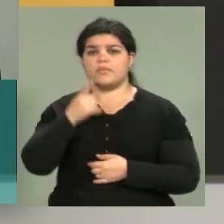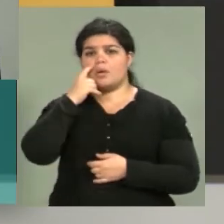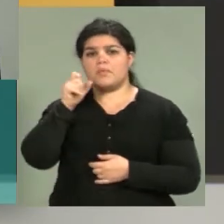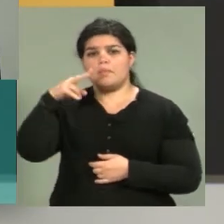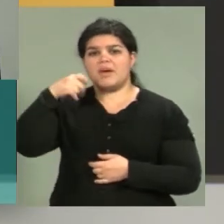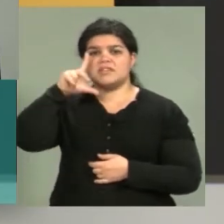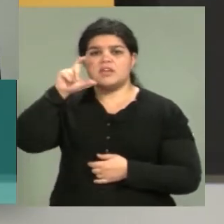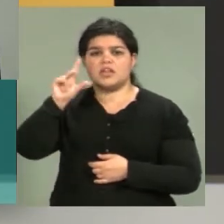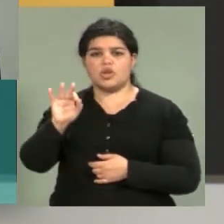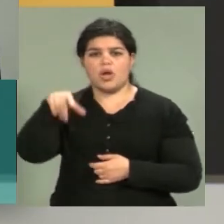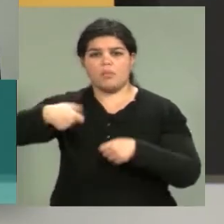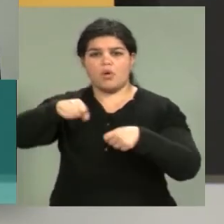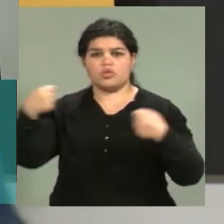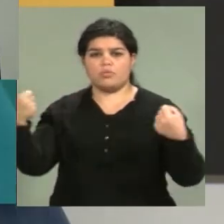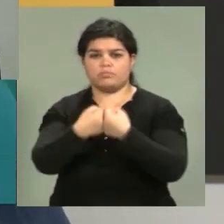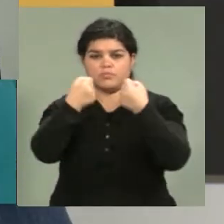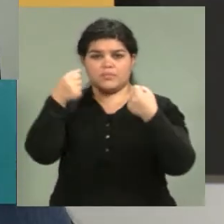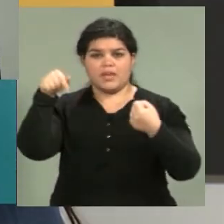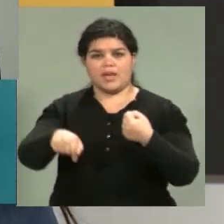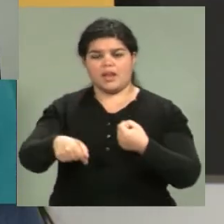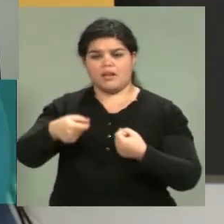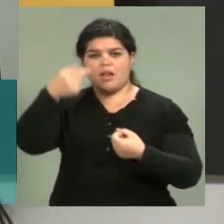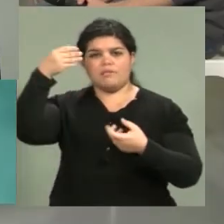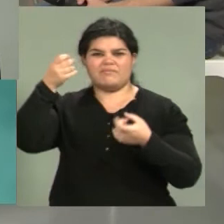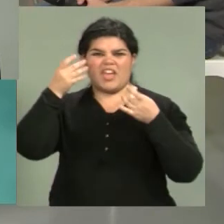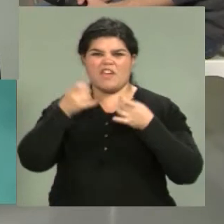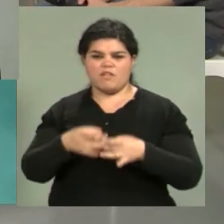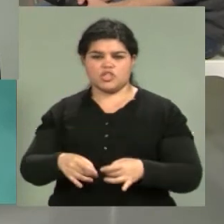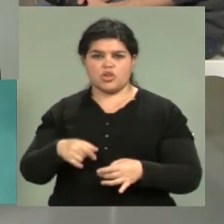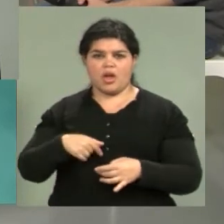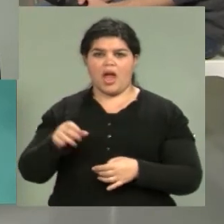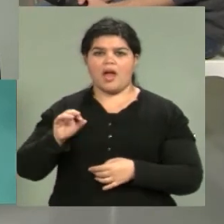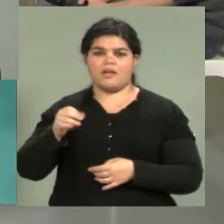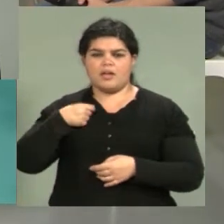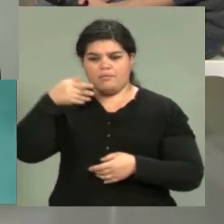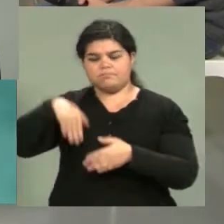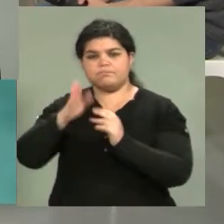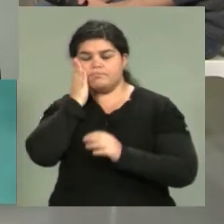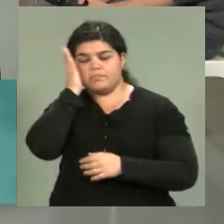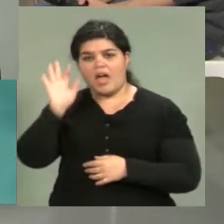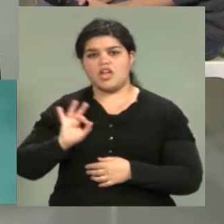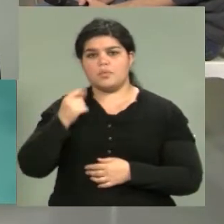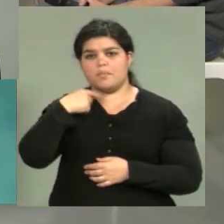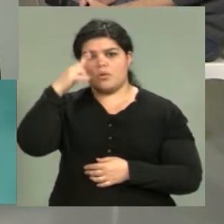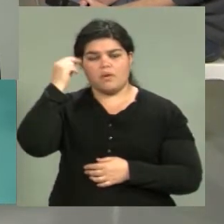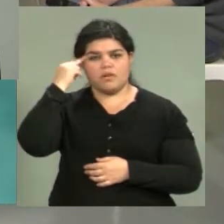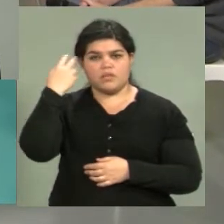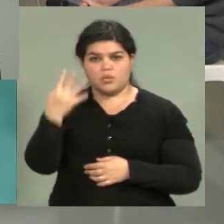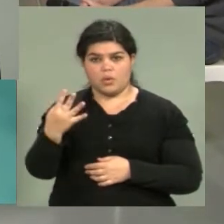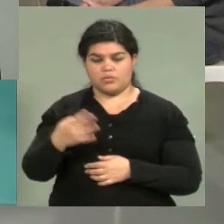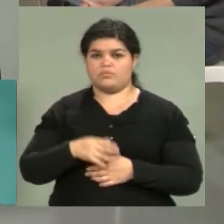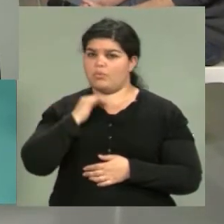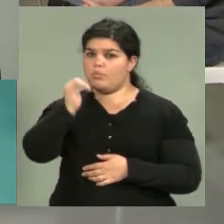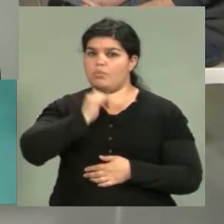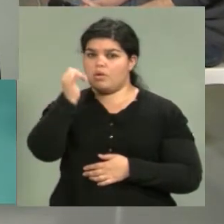en moto, quedó en estado vegetativo por una infección intrahospitalaria en el año 94. Yo recalco esto porque él